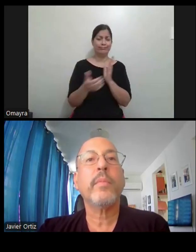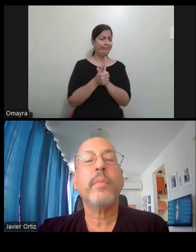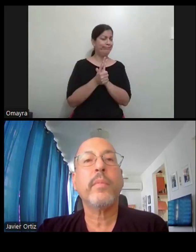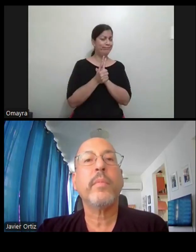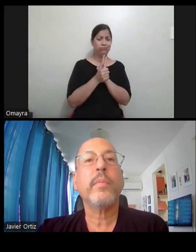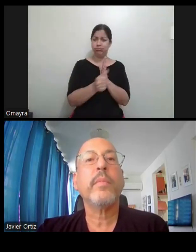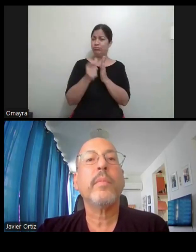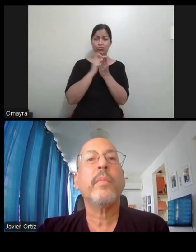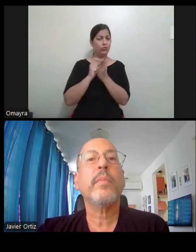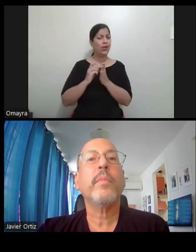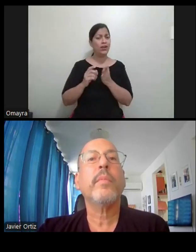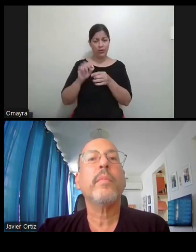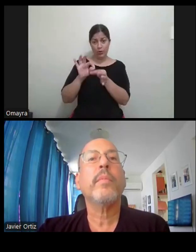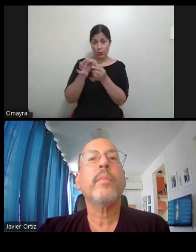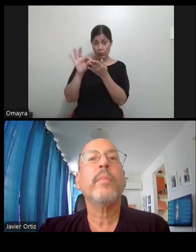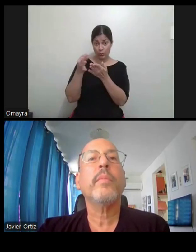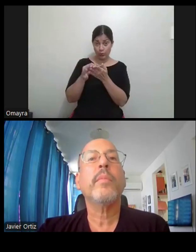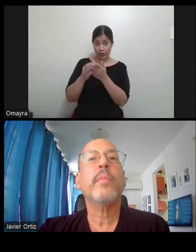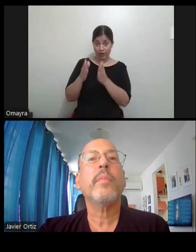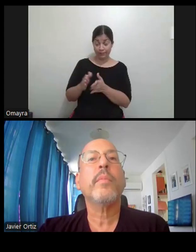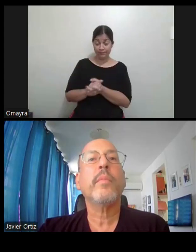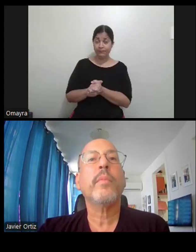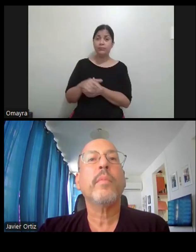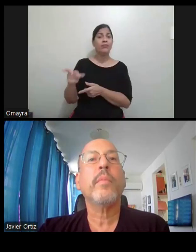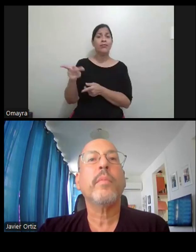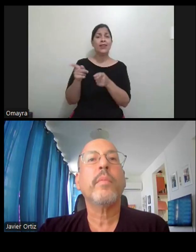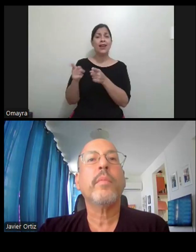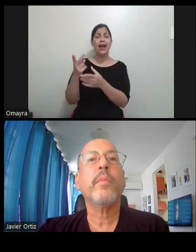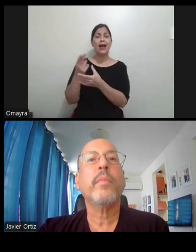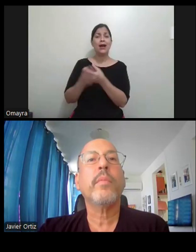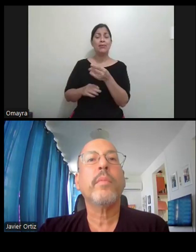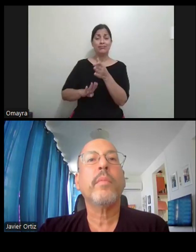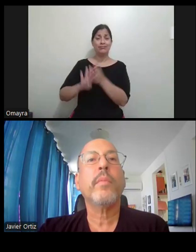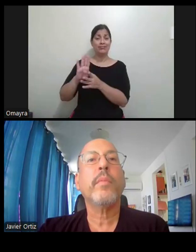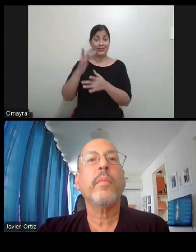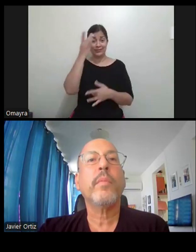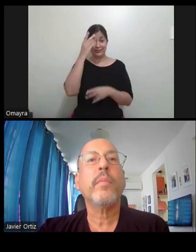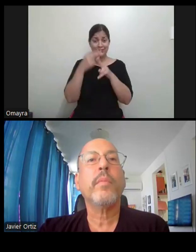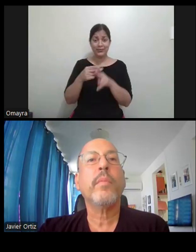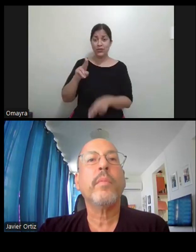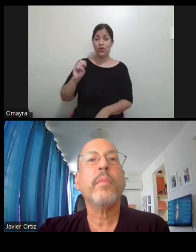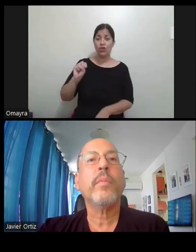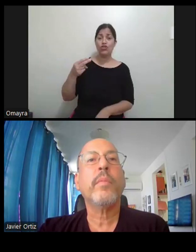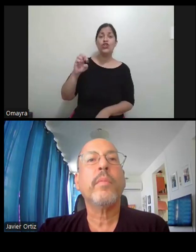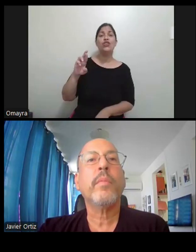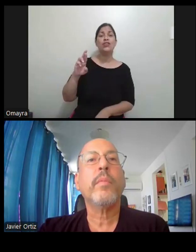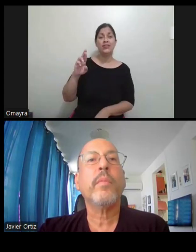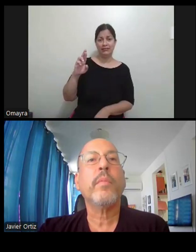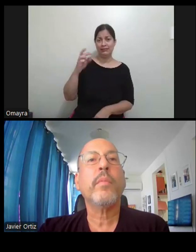costurera. Eventualmente ambas desarrollaron un síndrome que se conoce como Usher Syndrome, que le